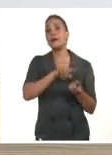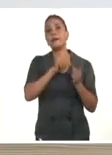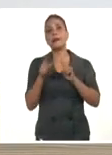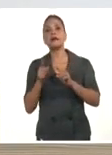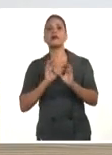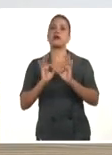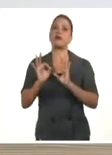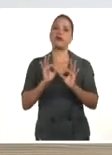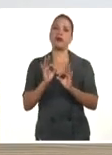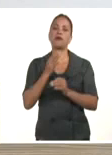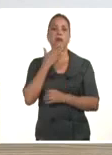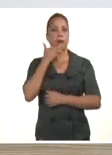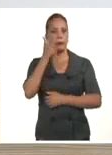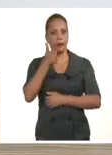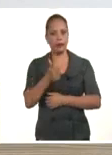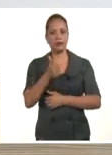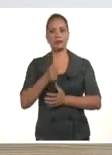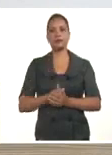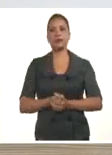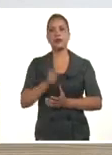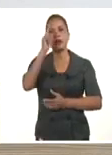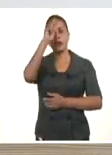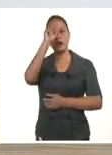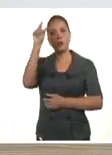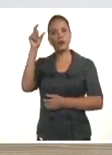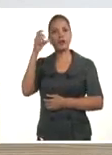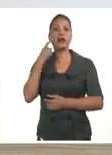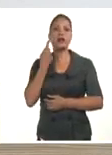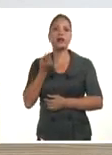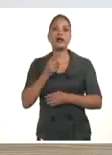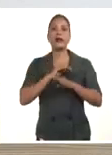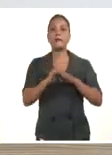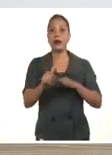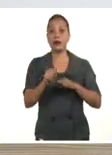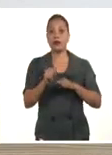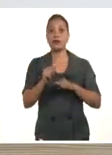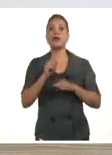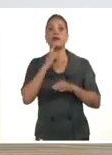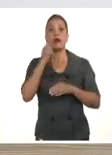de cuidado. En el Hospital Clínico Quirúrgico Hermanos Armejeira,